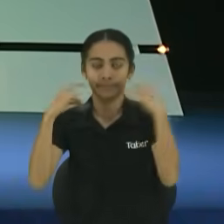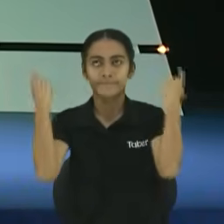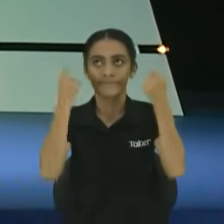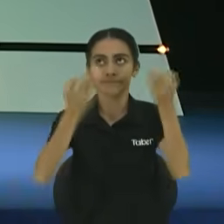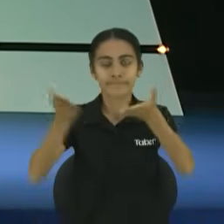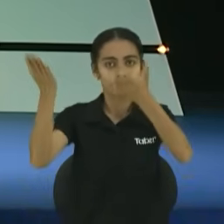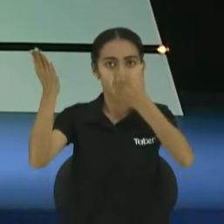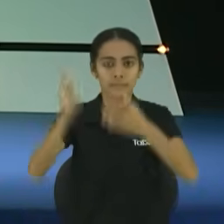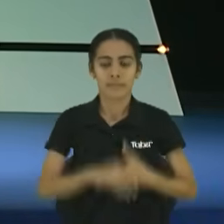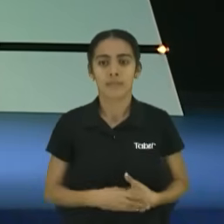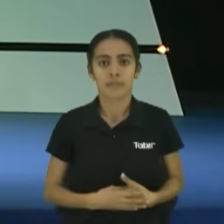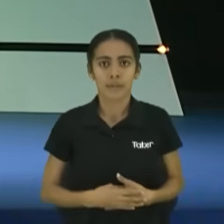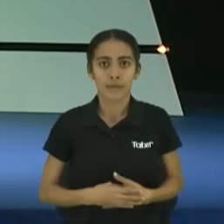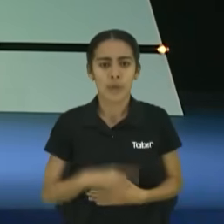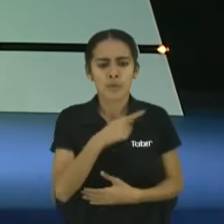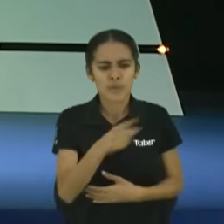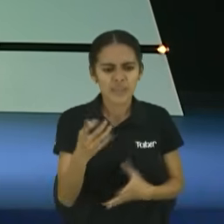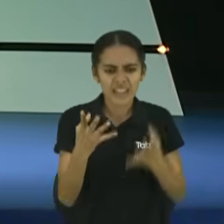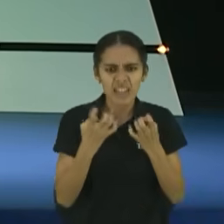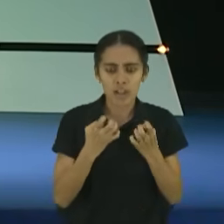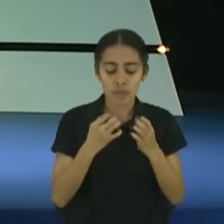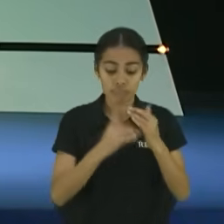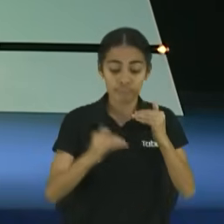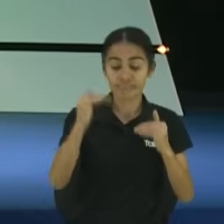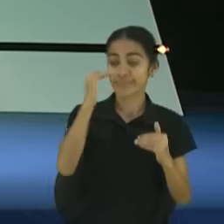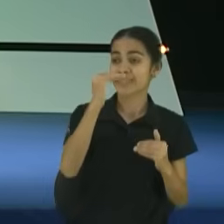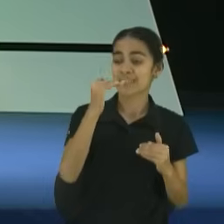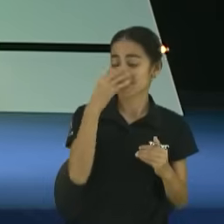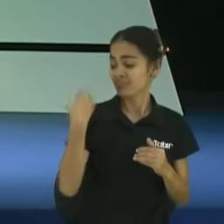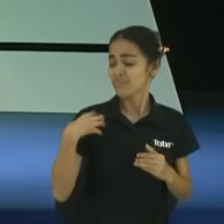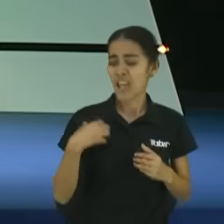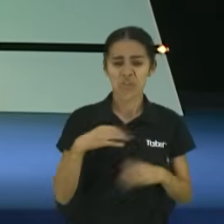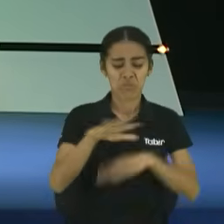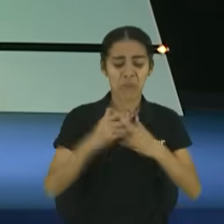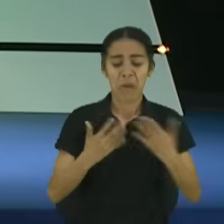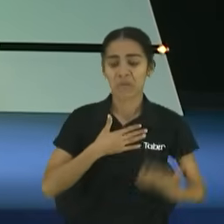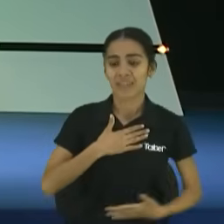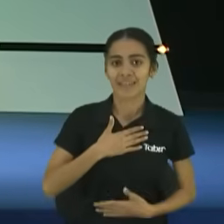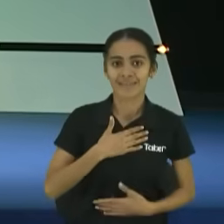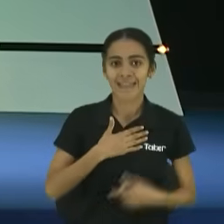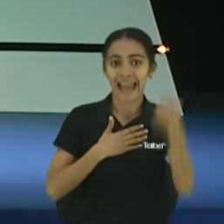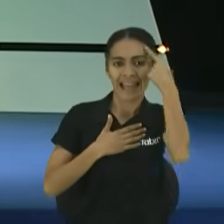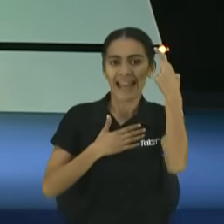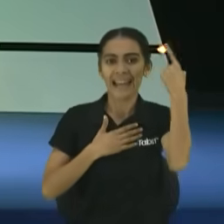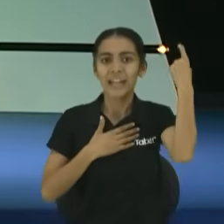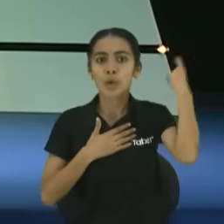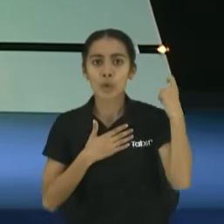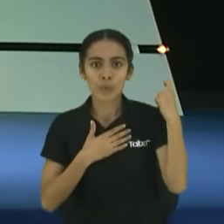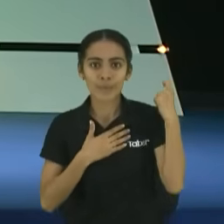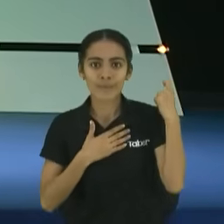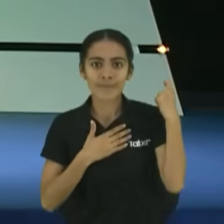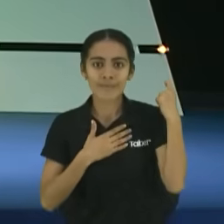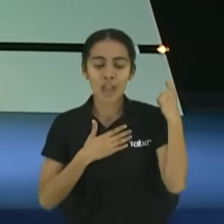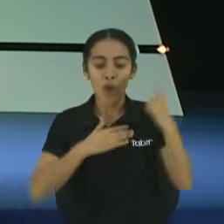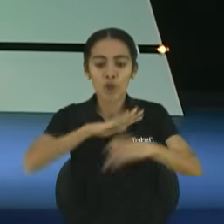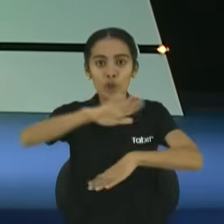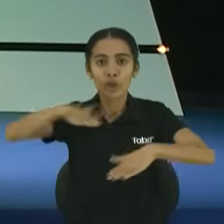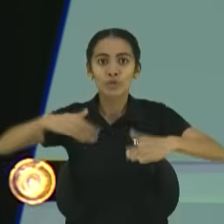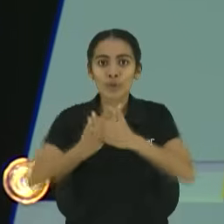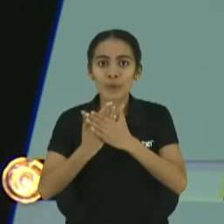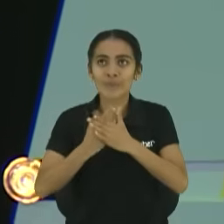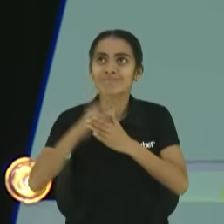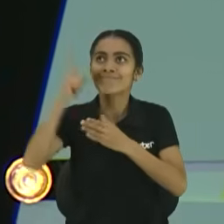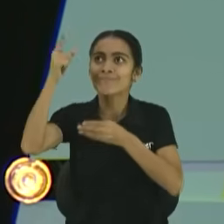Señor. Así que cuando usted crea que está grande, cuando crea que ya todo lo tiene, recuerde, todo se lo debemos a